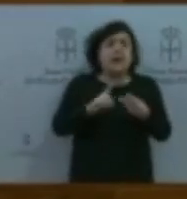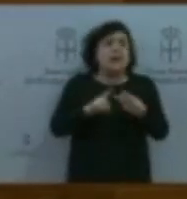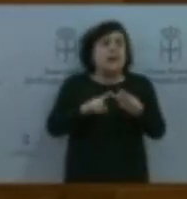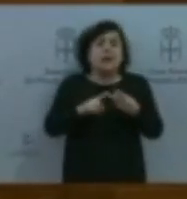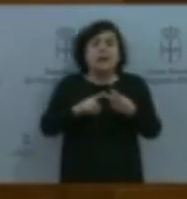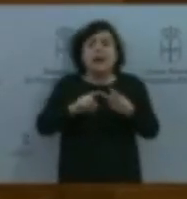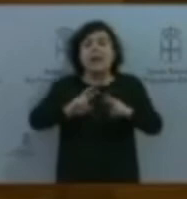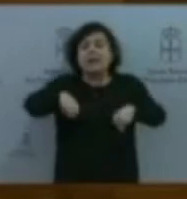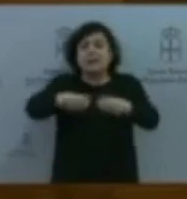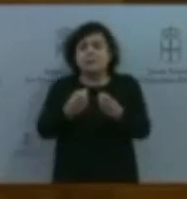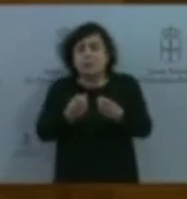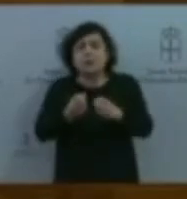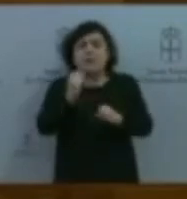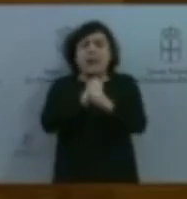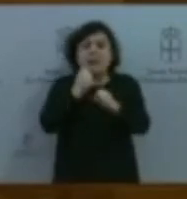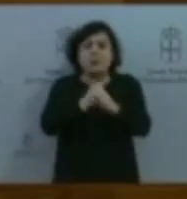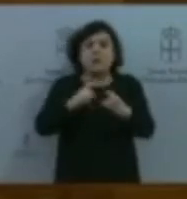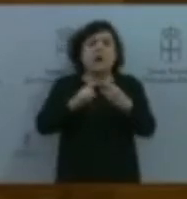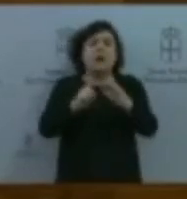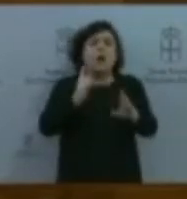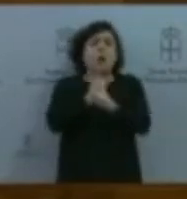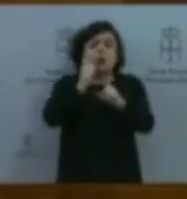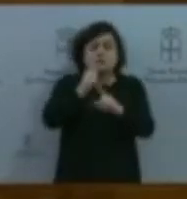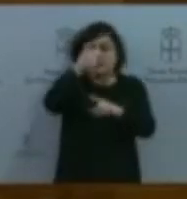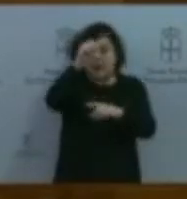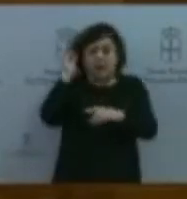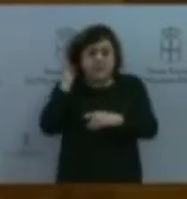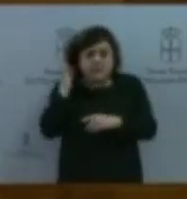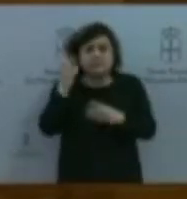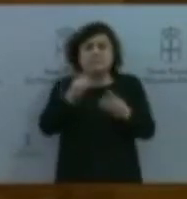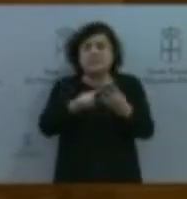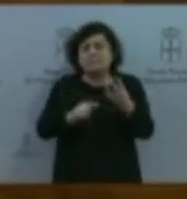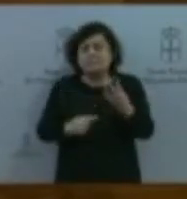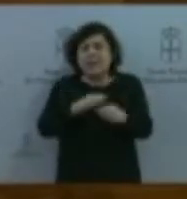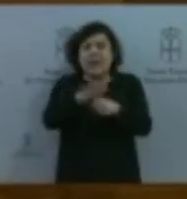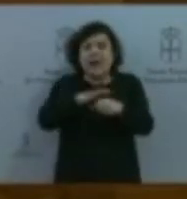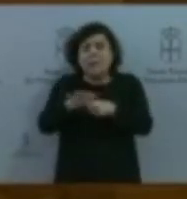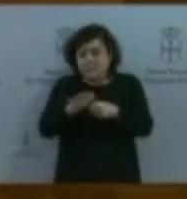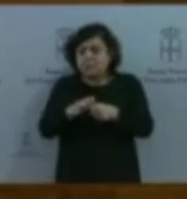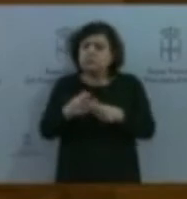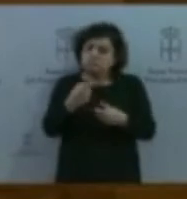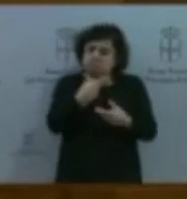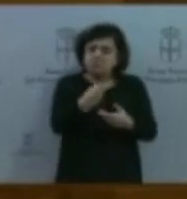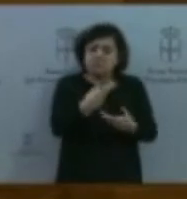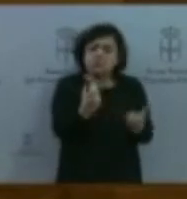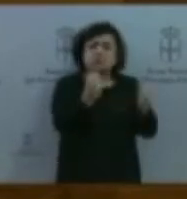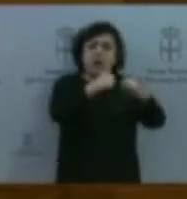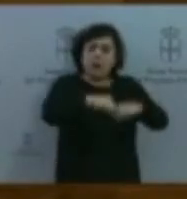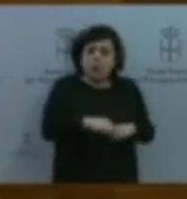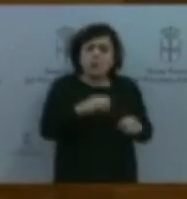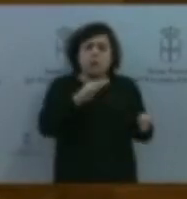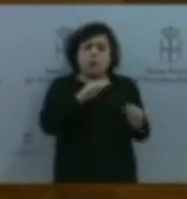violencia machista. Muchos ámbitos donde hemos encontrado también acuerdo. Y lo curioso, y me llama la atención, ¿no?, que las mismas